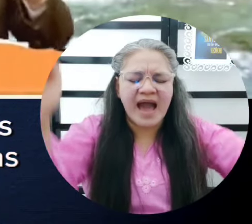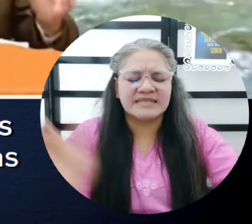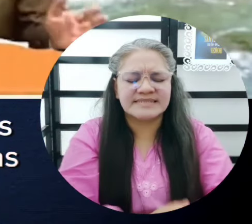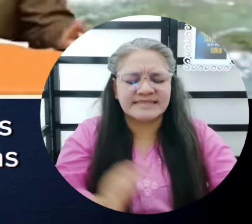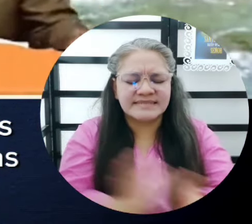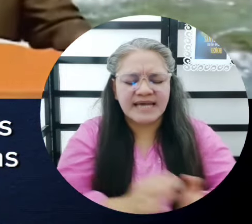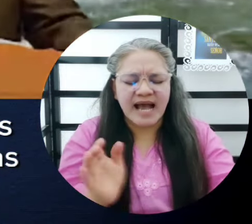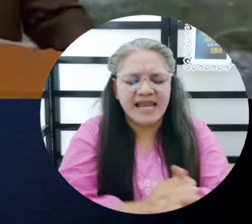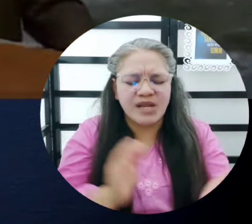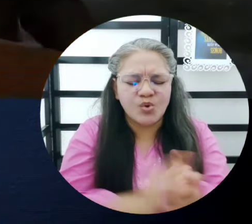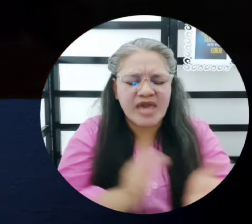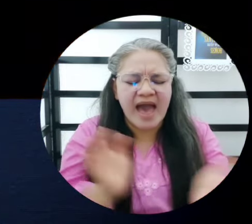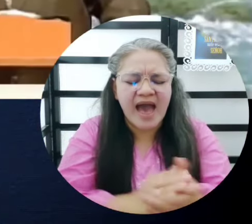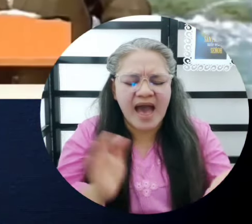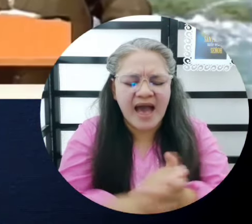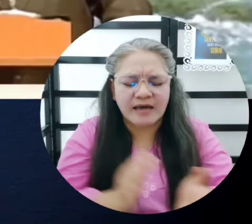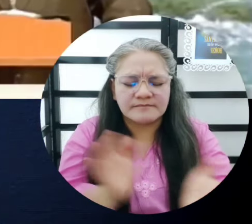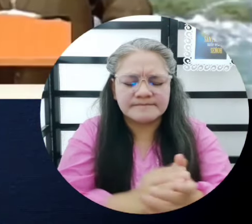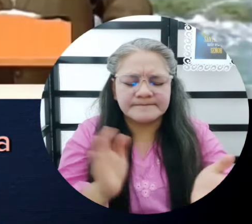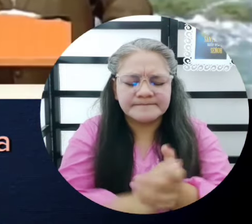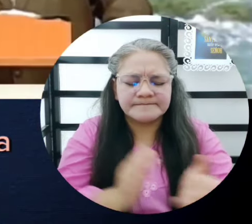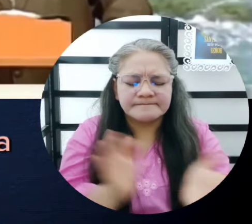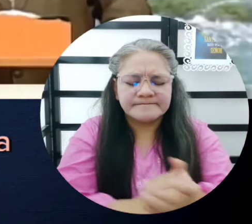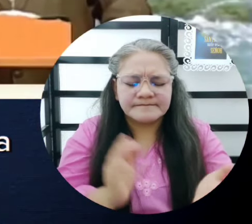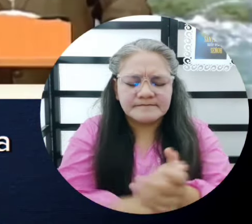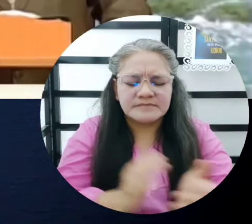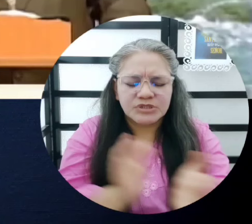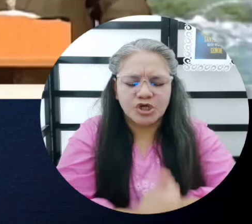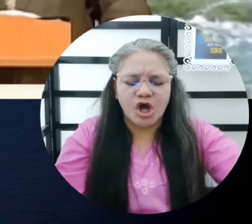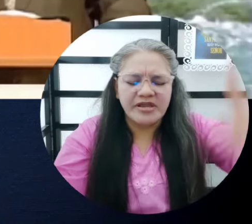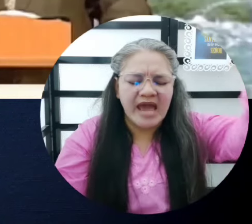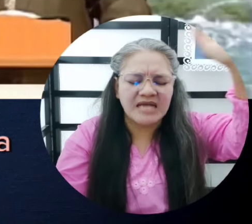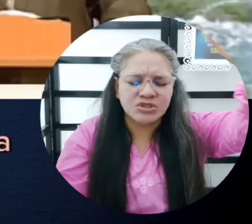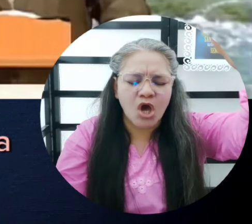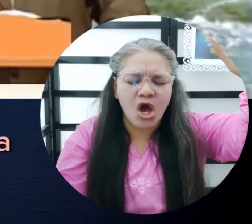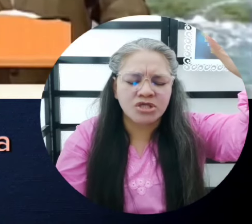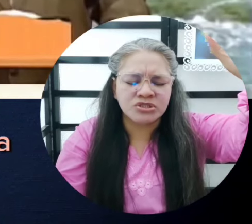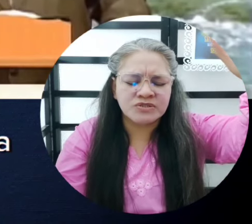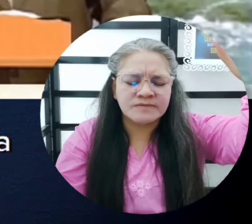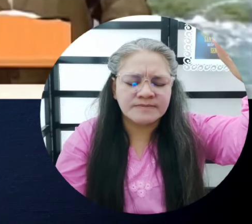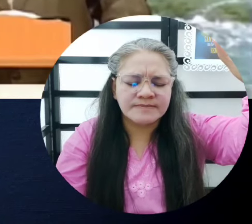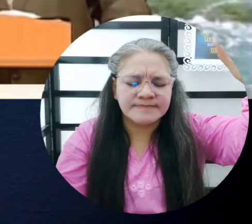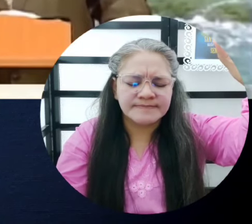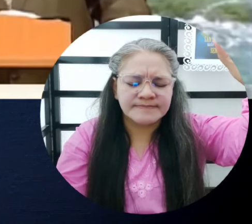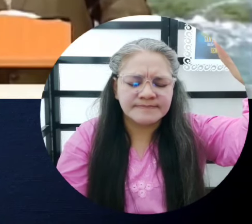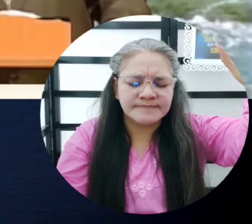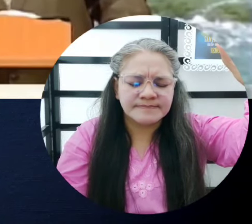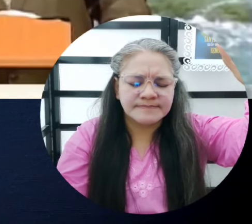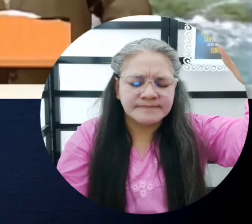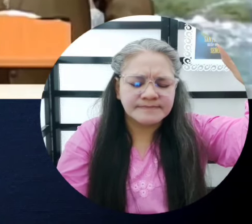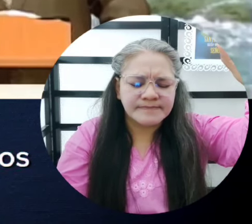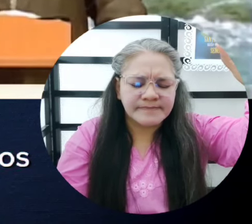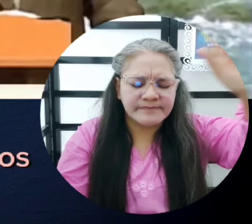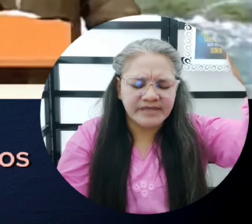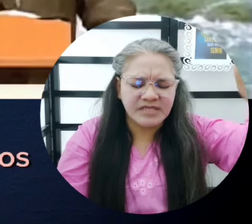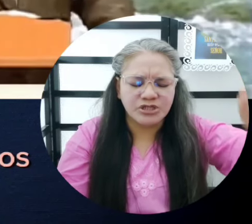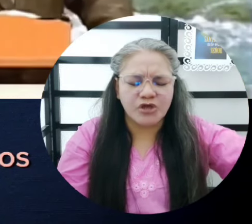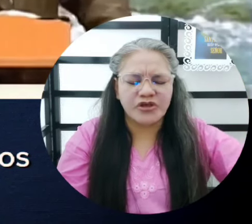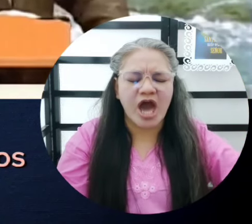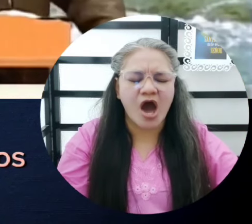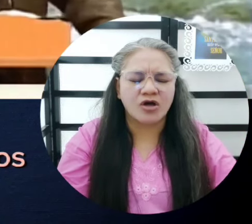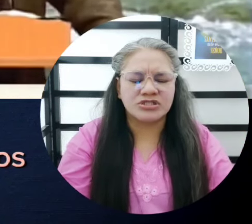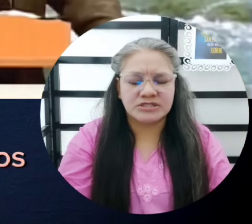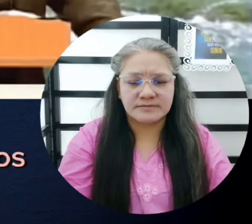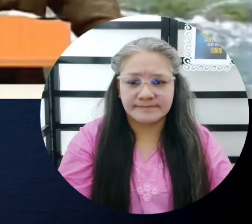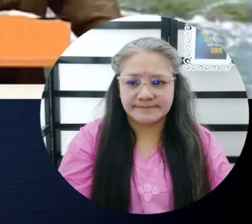hechas nuevas. Amamos a papá, amamos a mamá, le